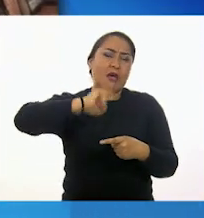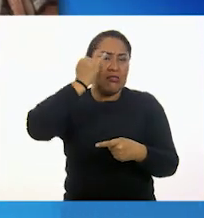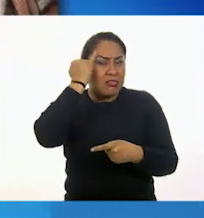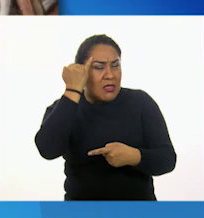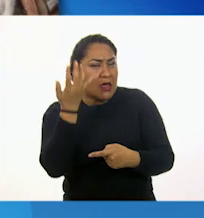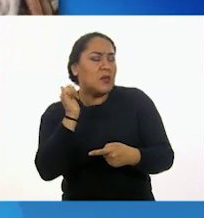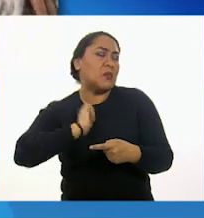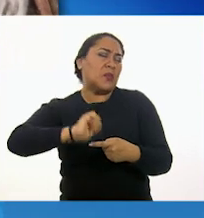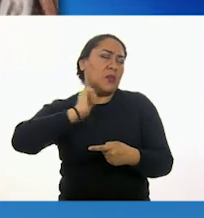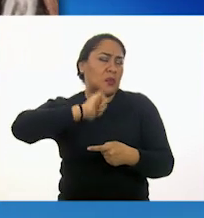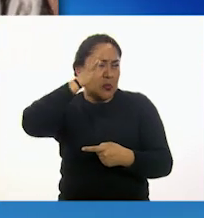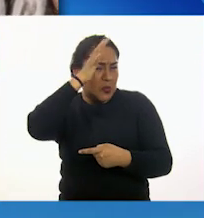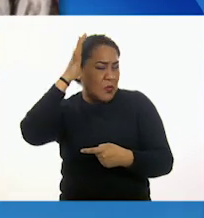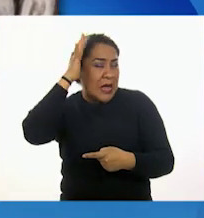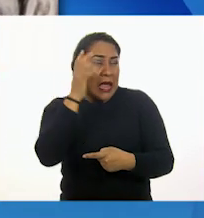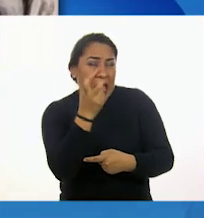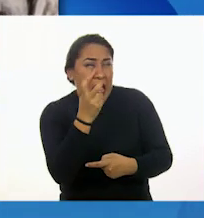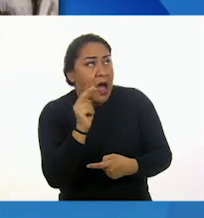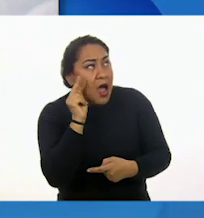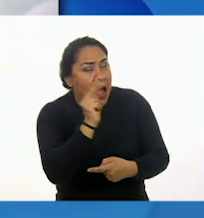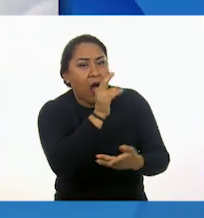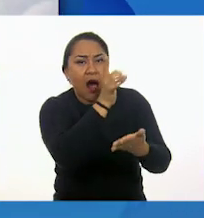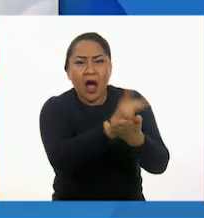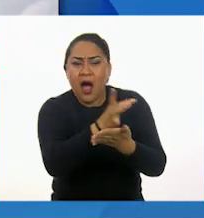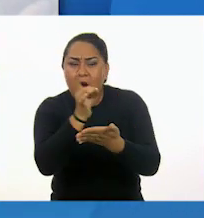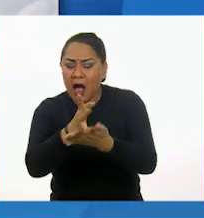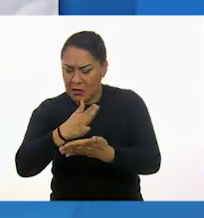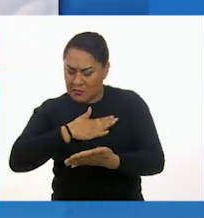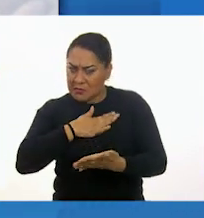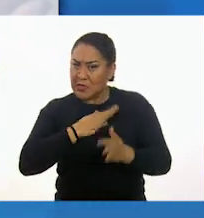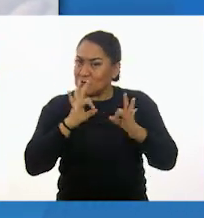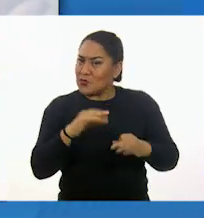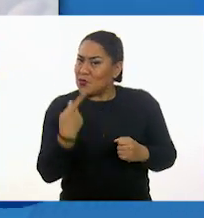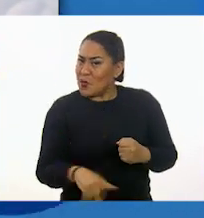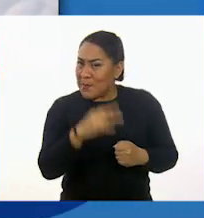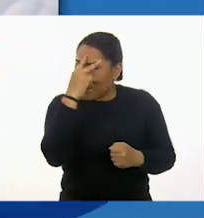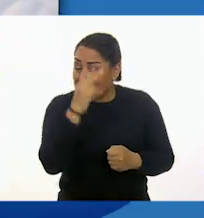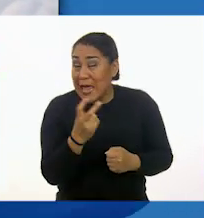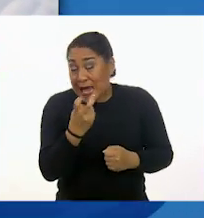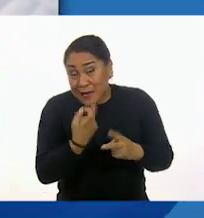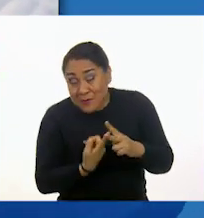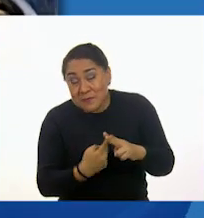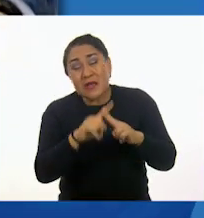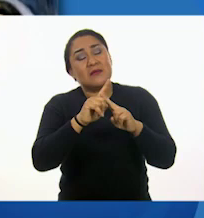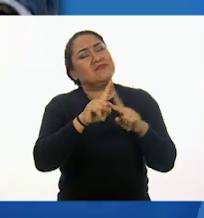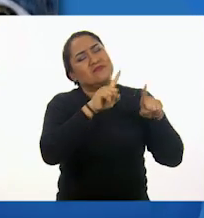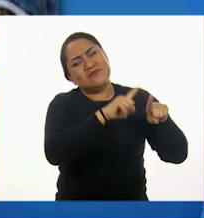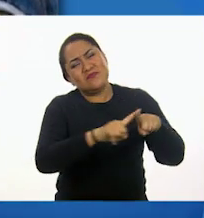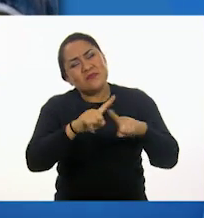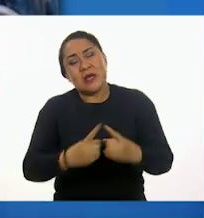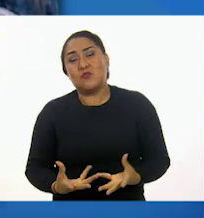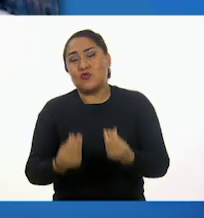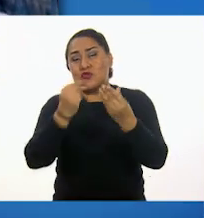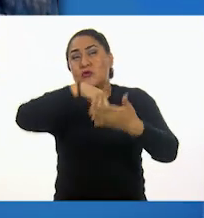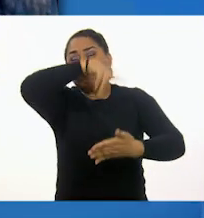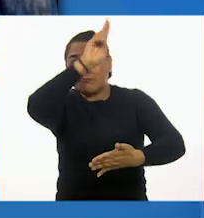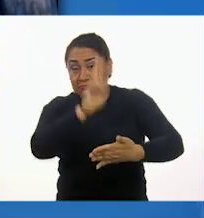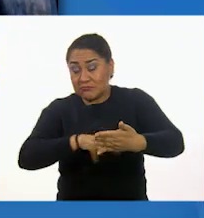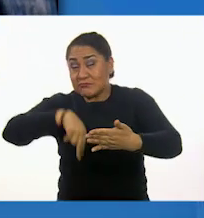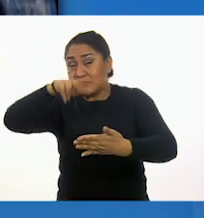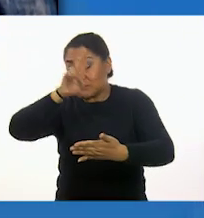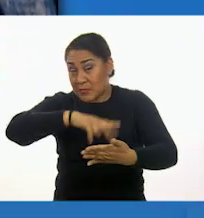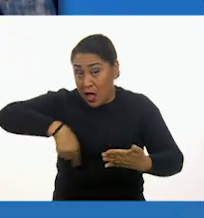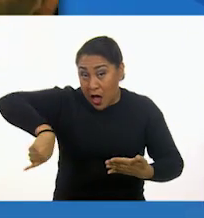prehispánico, un rescate donde nos pudiéramos identificar como mexicanos. De ahí surgen infinidad de murales que todos en